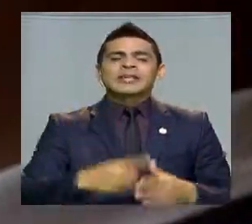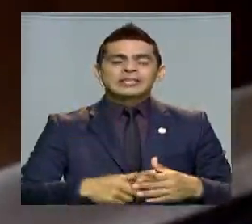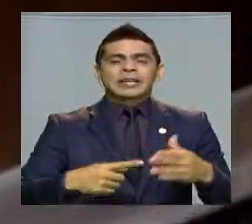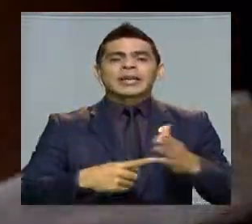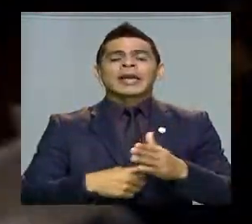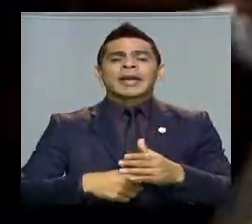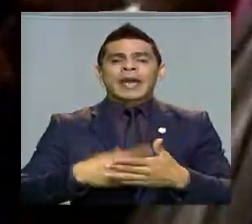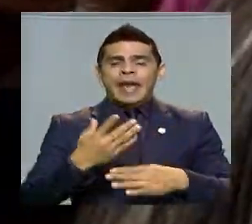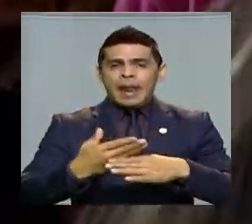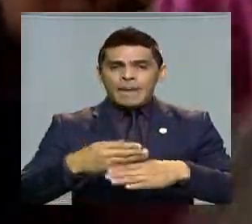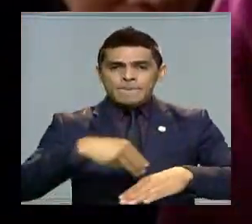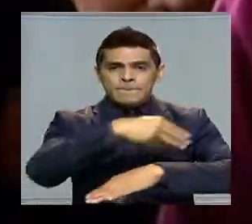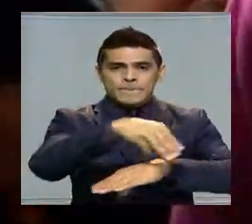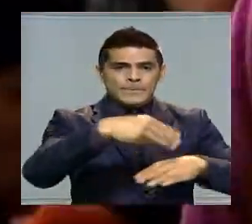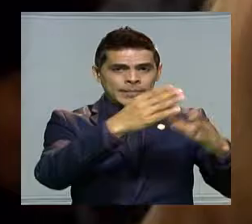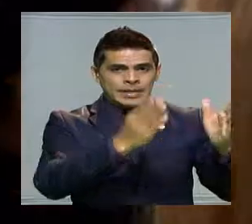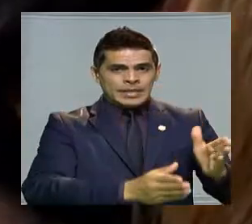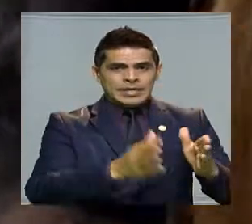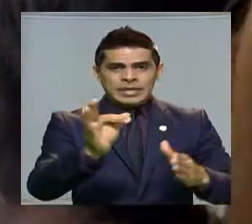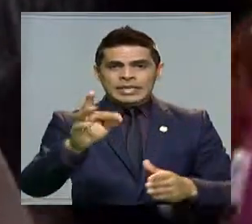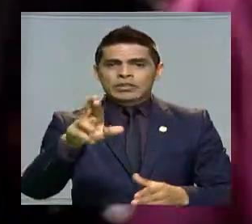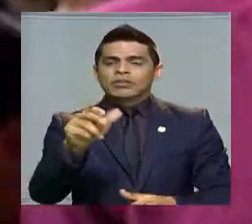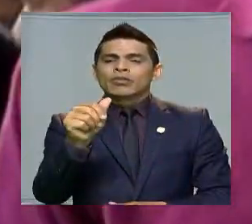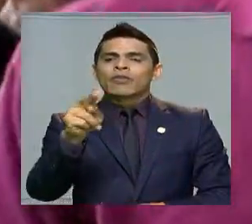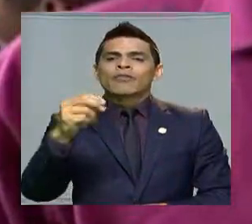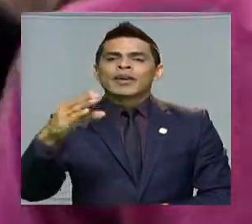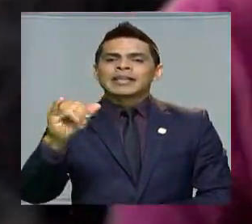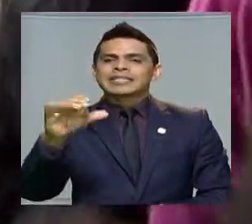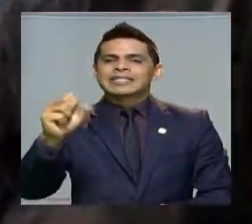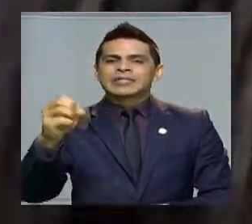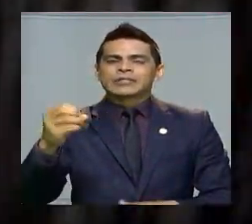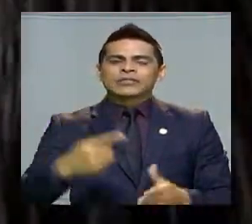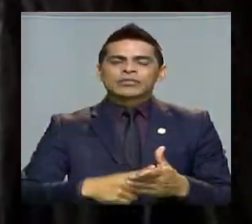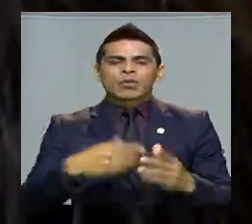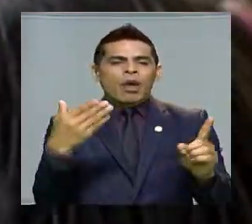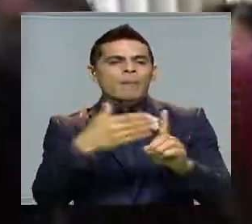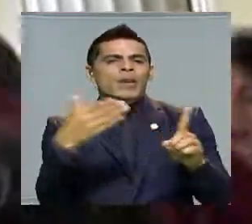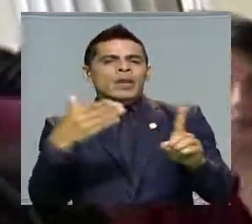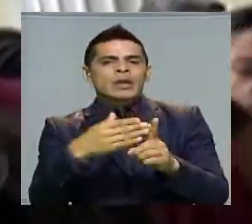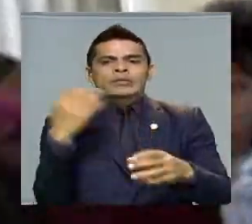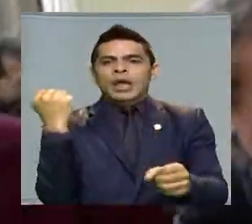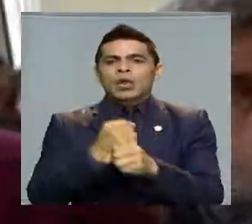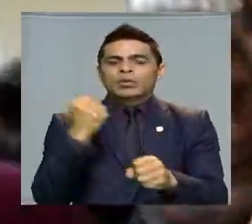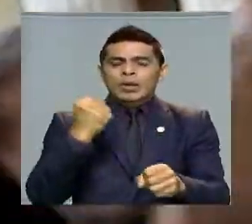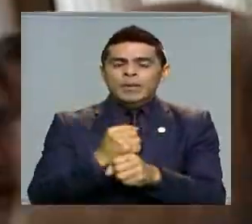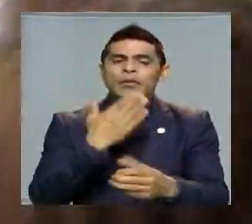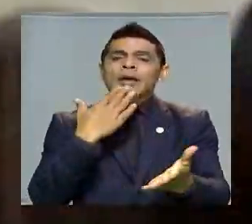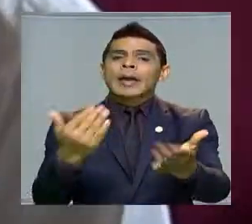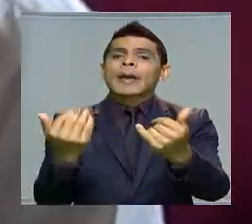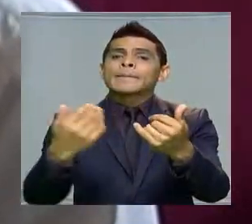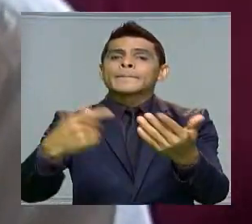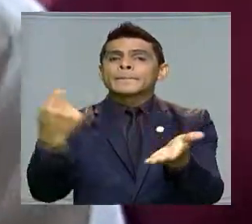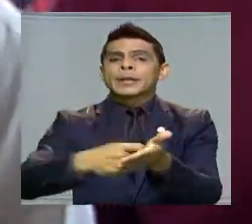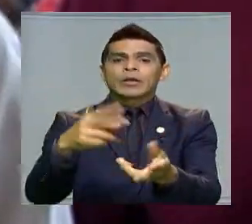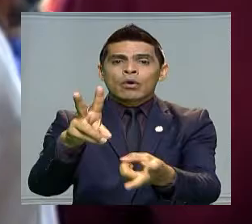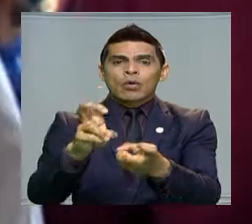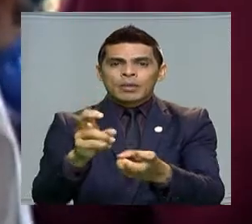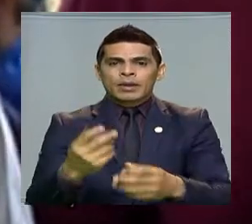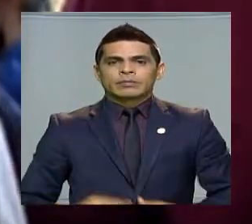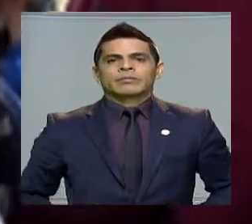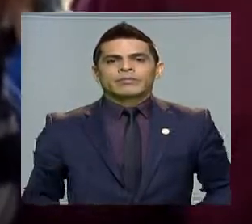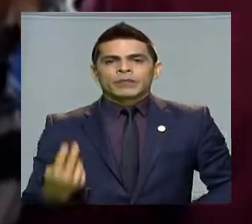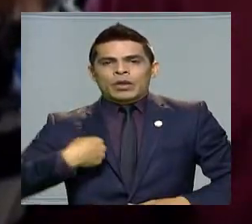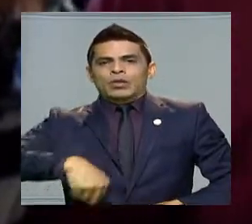Francisco Torrealba amenaza a los trabajadores del Poder Legislativo que exigen el pago de su salario. Nosotros tenemos